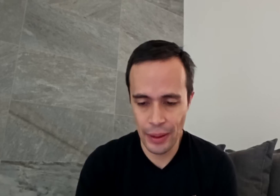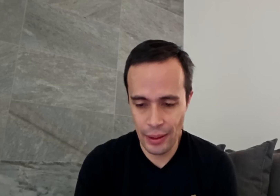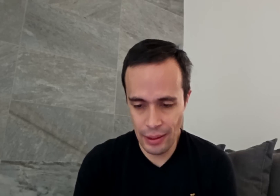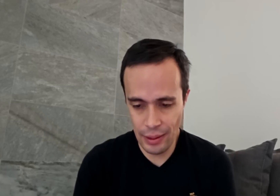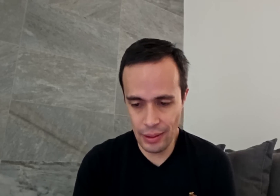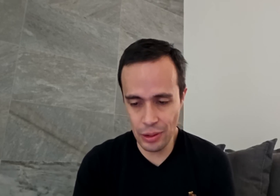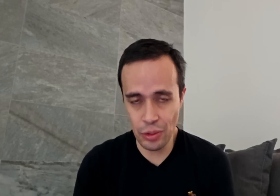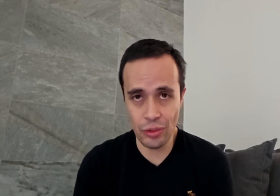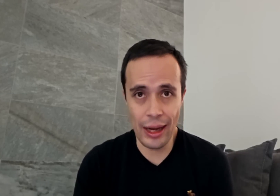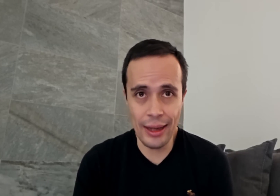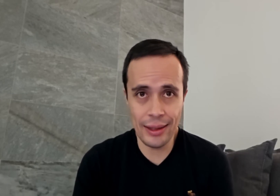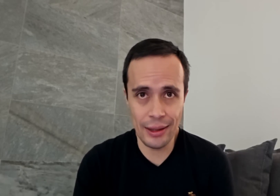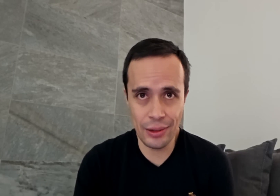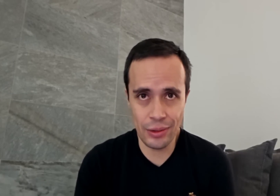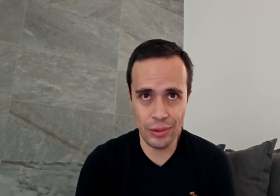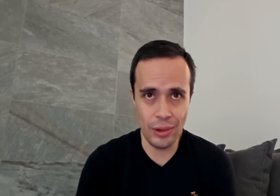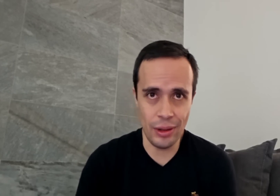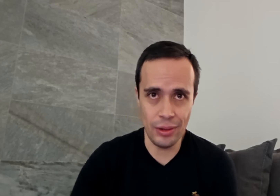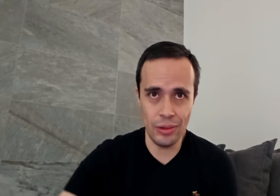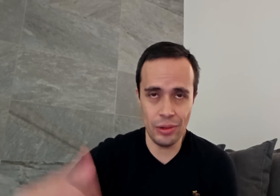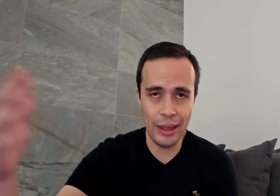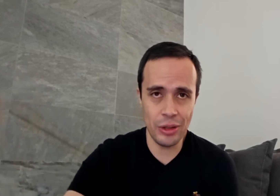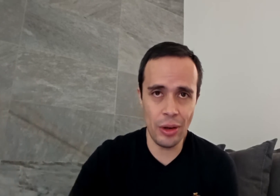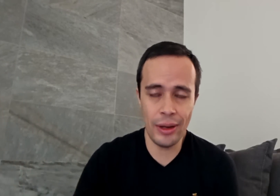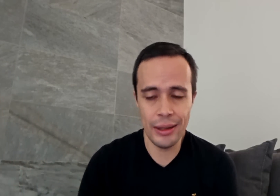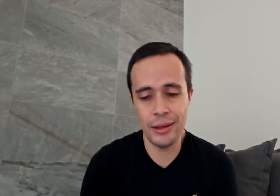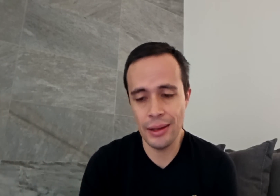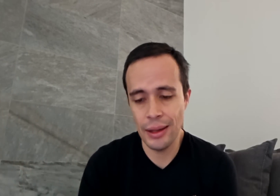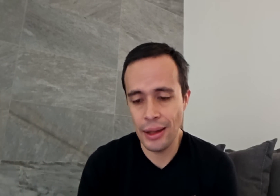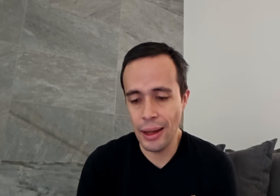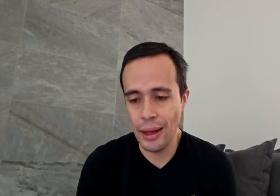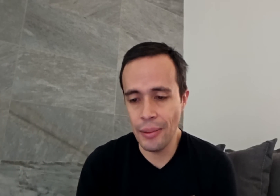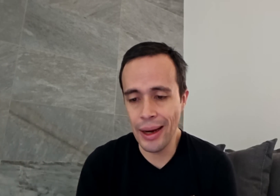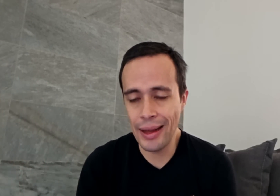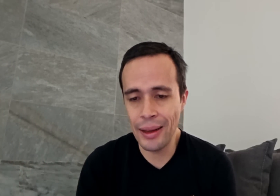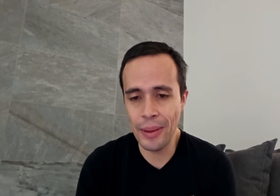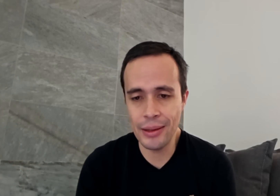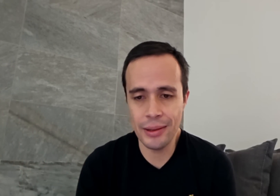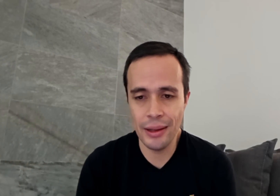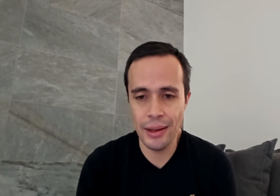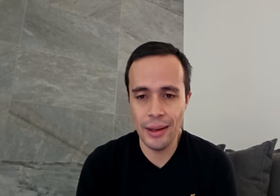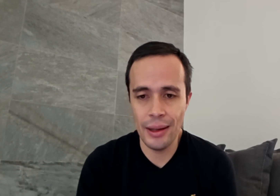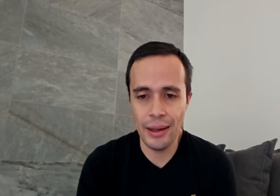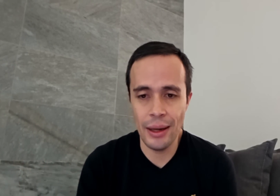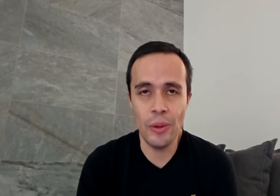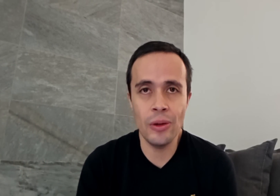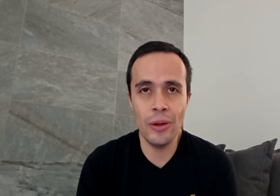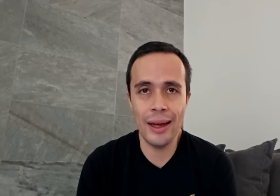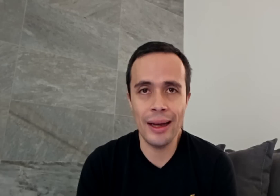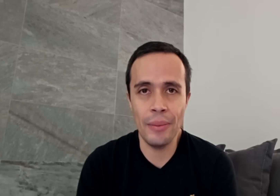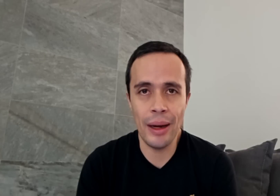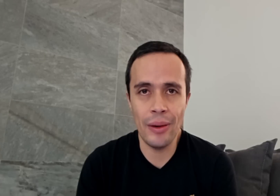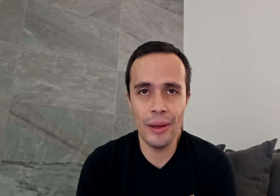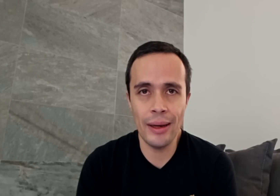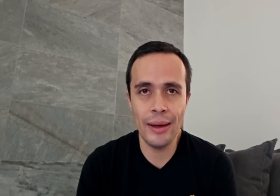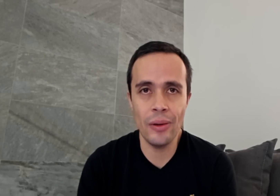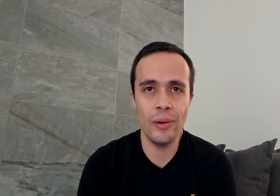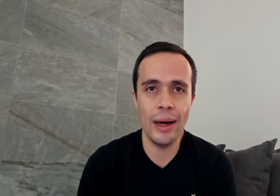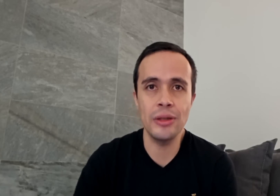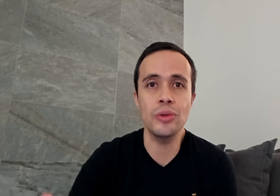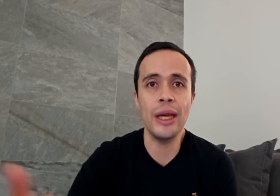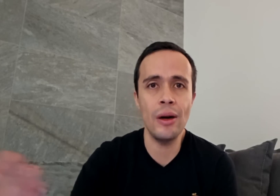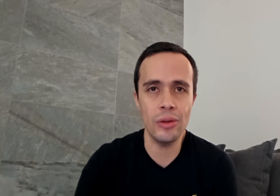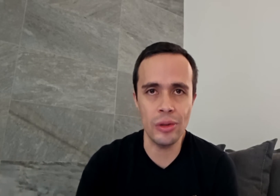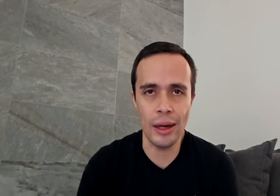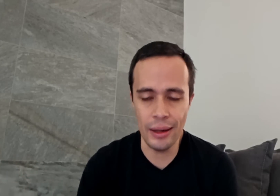más sus casas, sus mansiones, vean nada más el mundo de caramelo que le